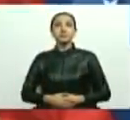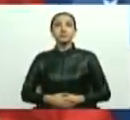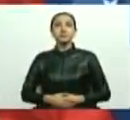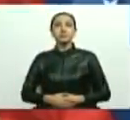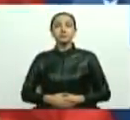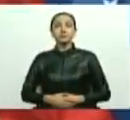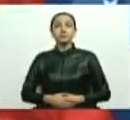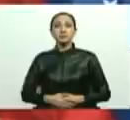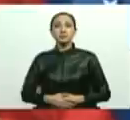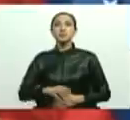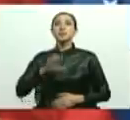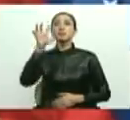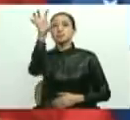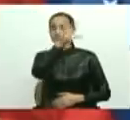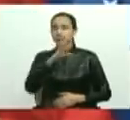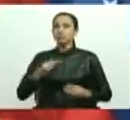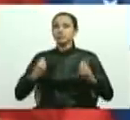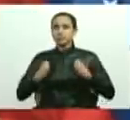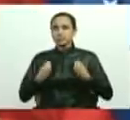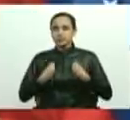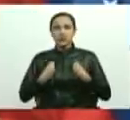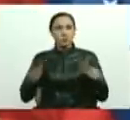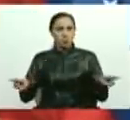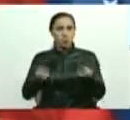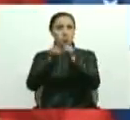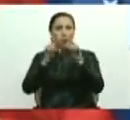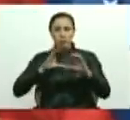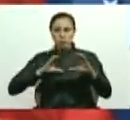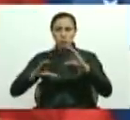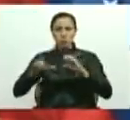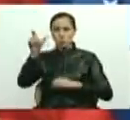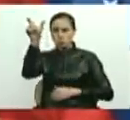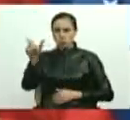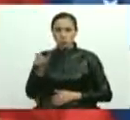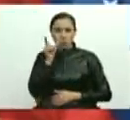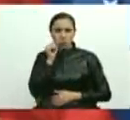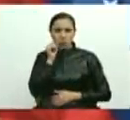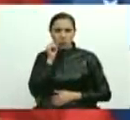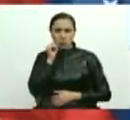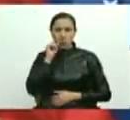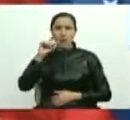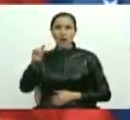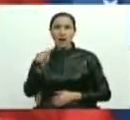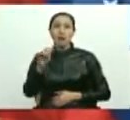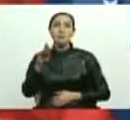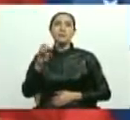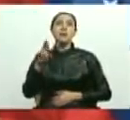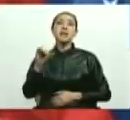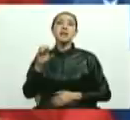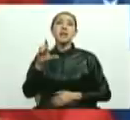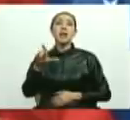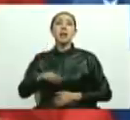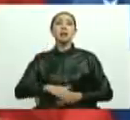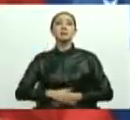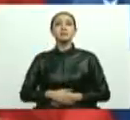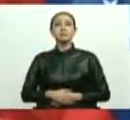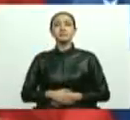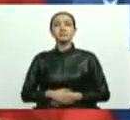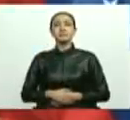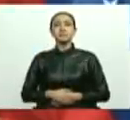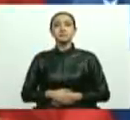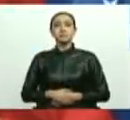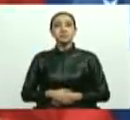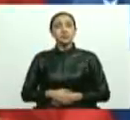extranjeros, sostenían comunicación con el ciudadano José Javier Tarazona, los cuales